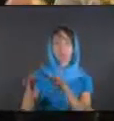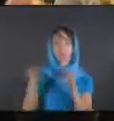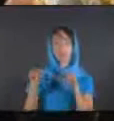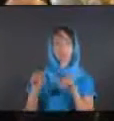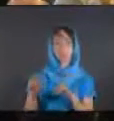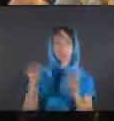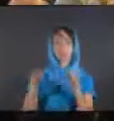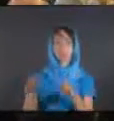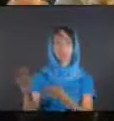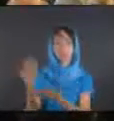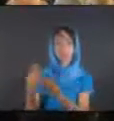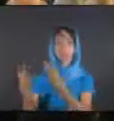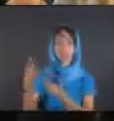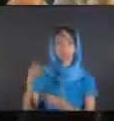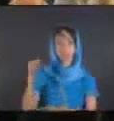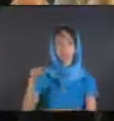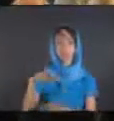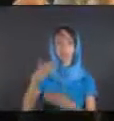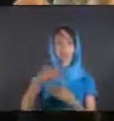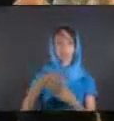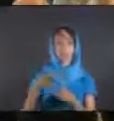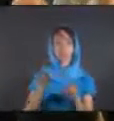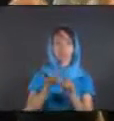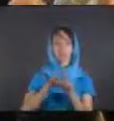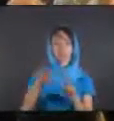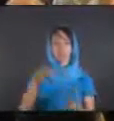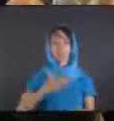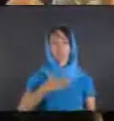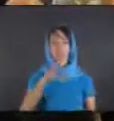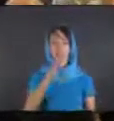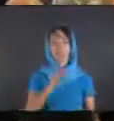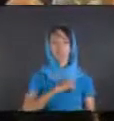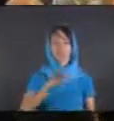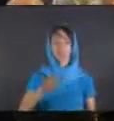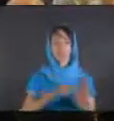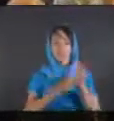Iliana Carrera Carías, Wilson Hernández,